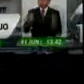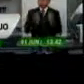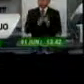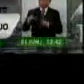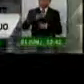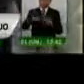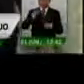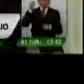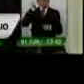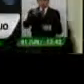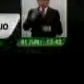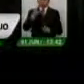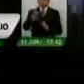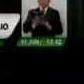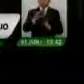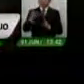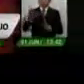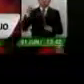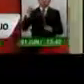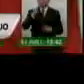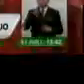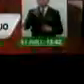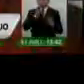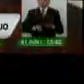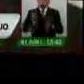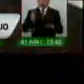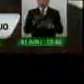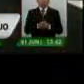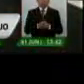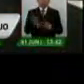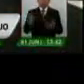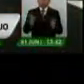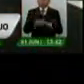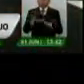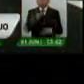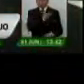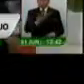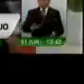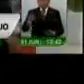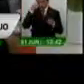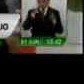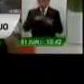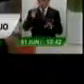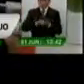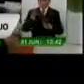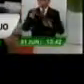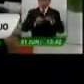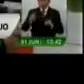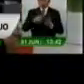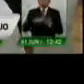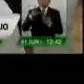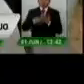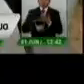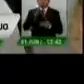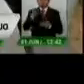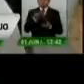entre el Gobierno Nacional y la Confederación de Empresarios Privados del país. Tras reunión con el presidente Evo Morales, acordaron trabajar en el Plan Nacional para garantizar